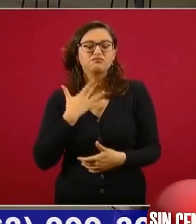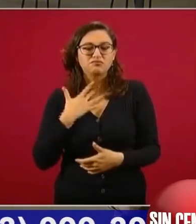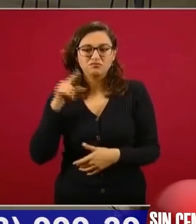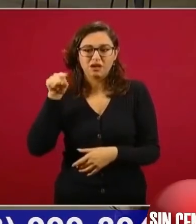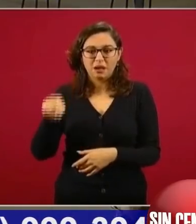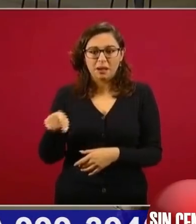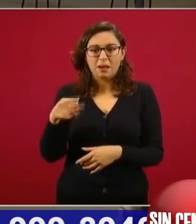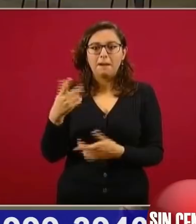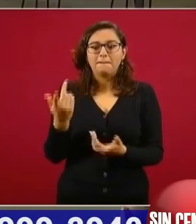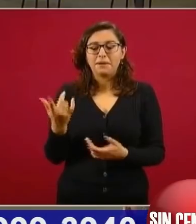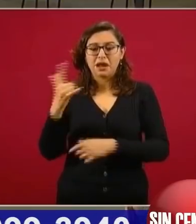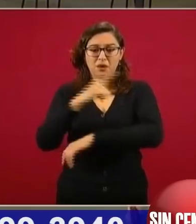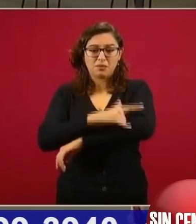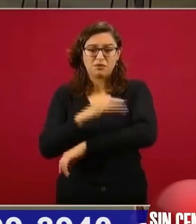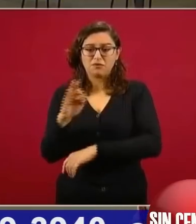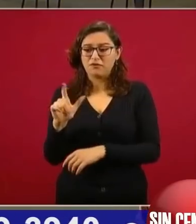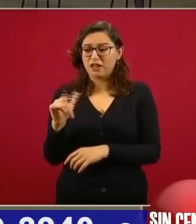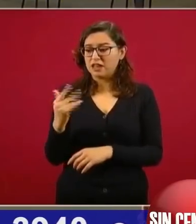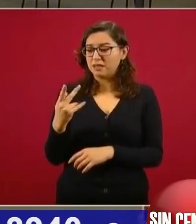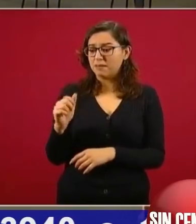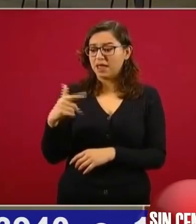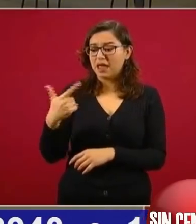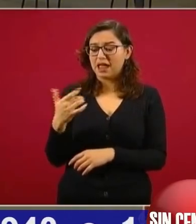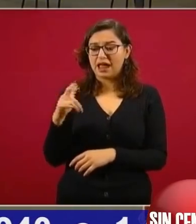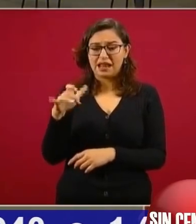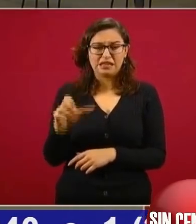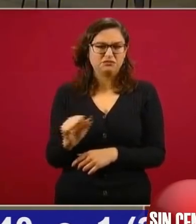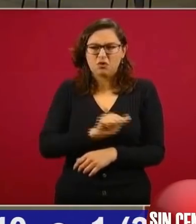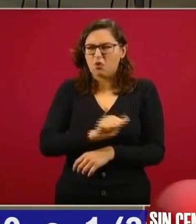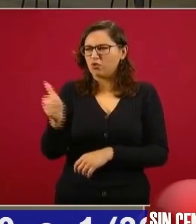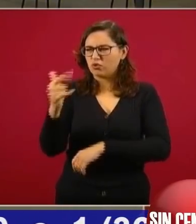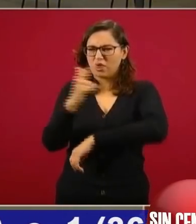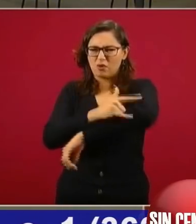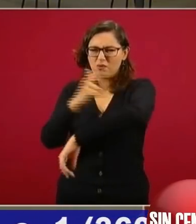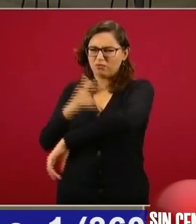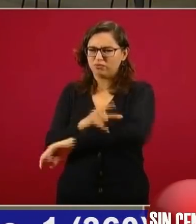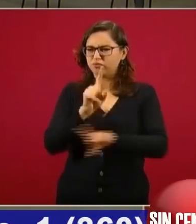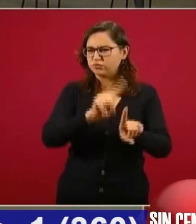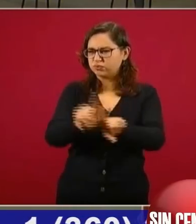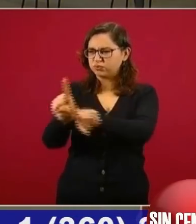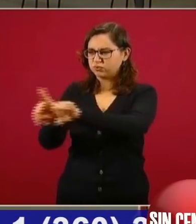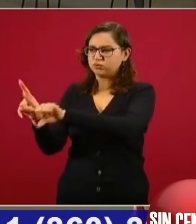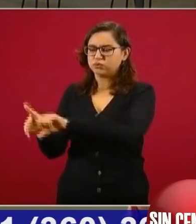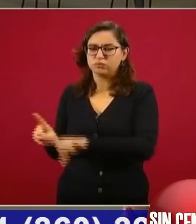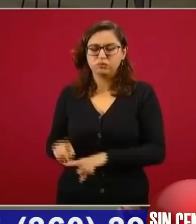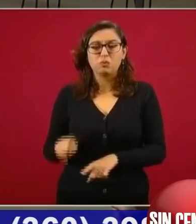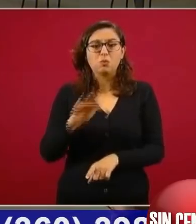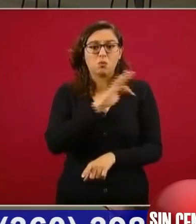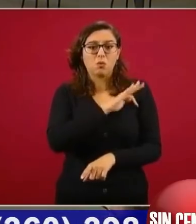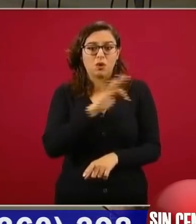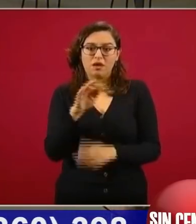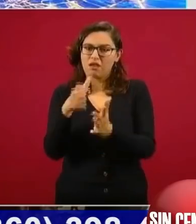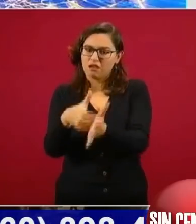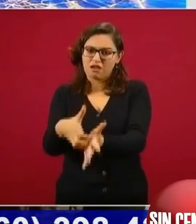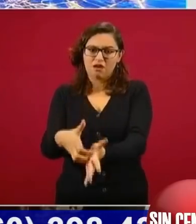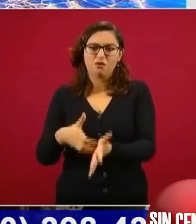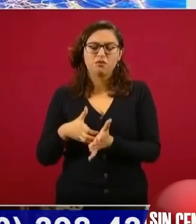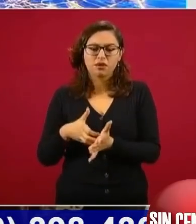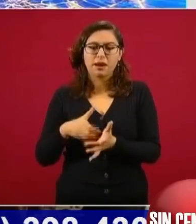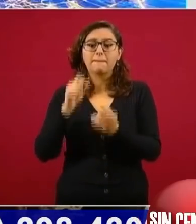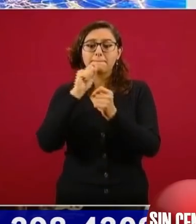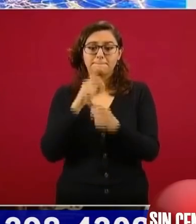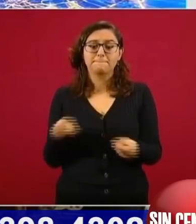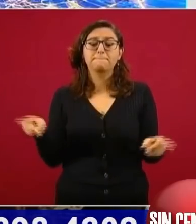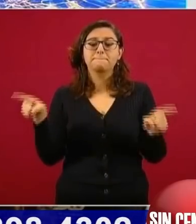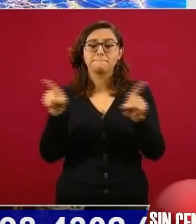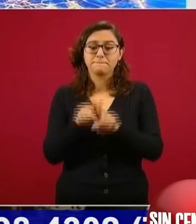tanto Felipe Ángeles como el de la Ciudad de México o de cualquiera de los del sistema metropolitano, y tiene una importante reducción